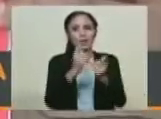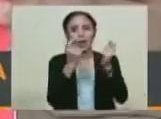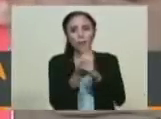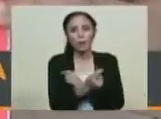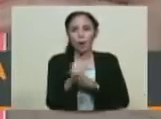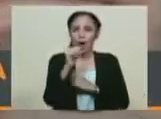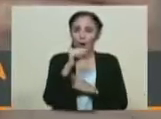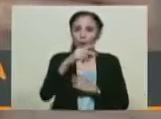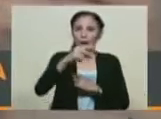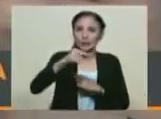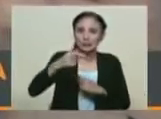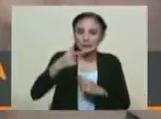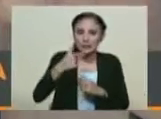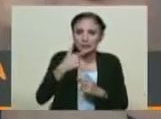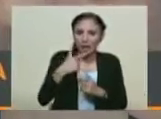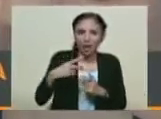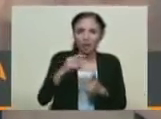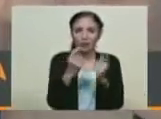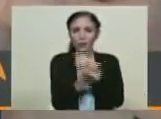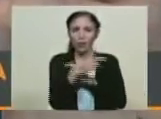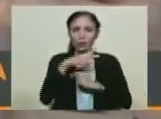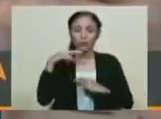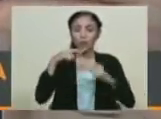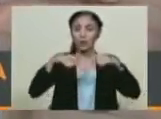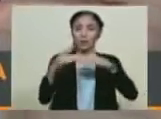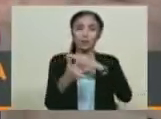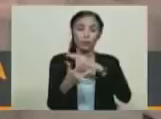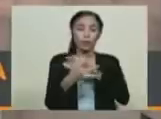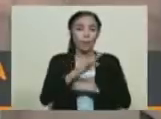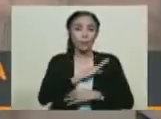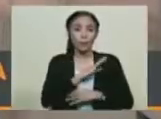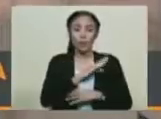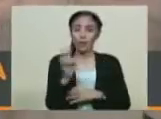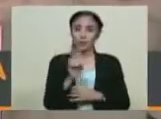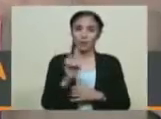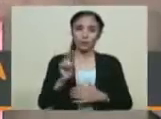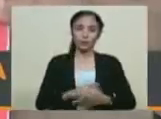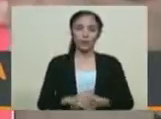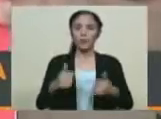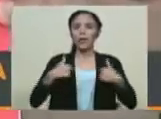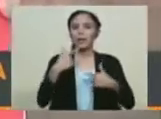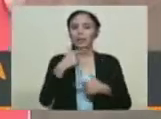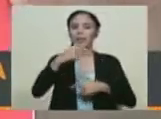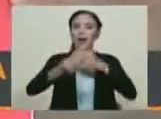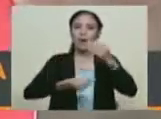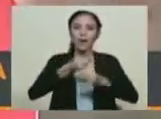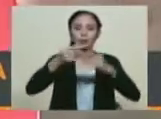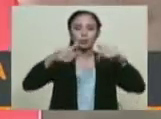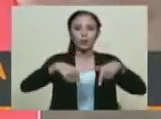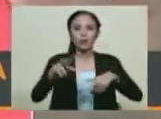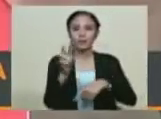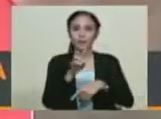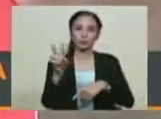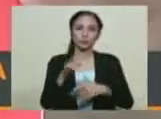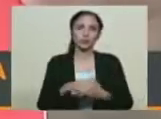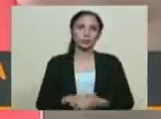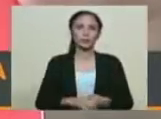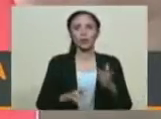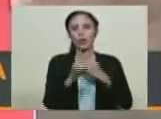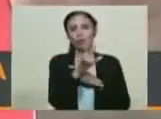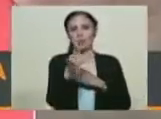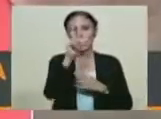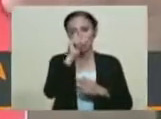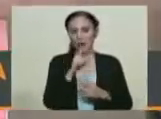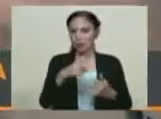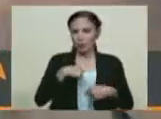de obra y tecnología venezolana. Made in Venezuela. En 2-3 años estamos construyendo